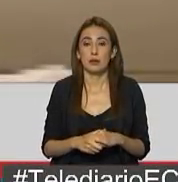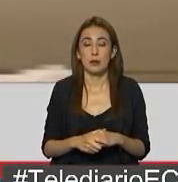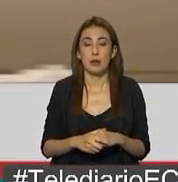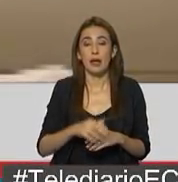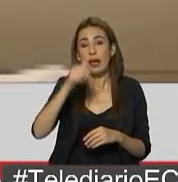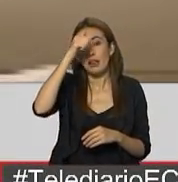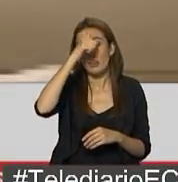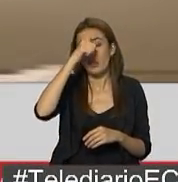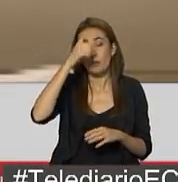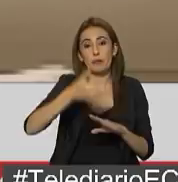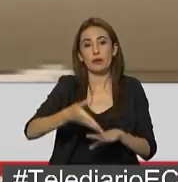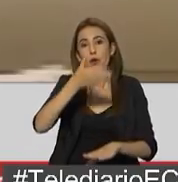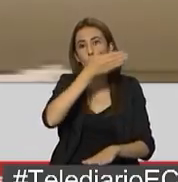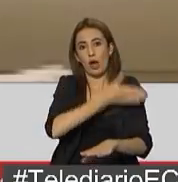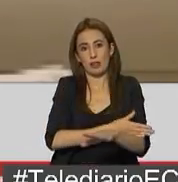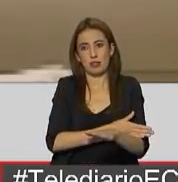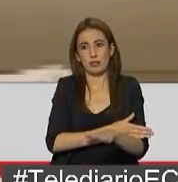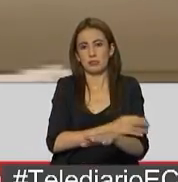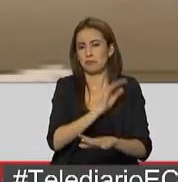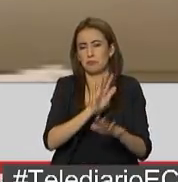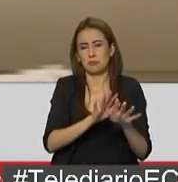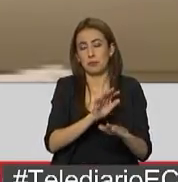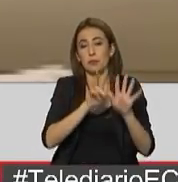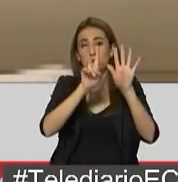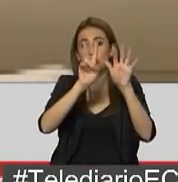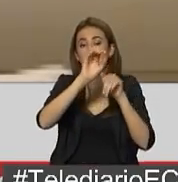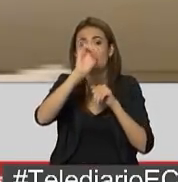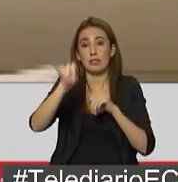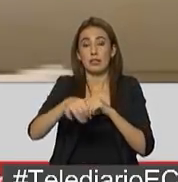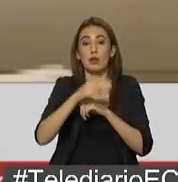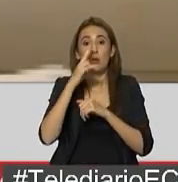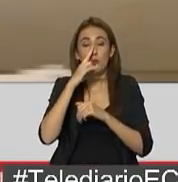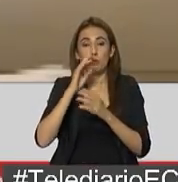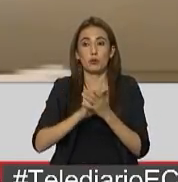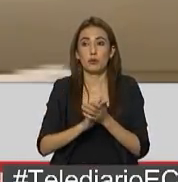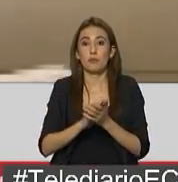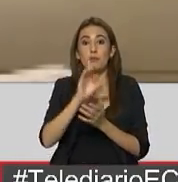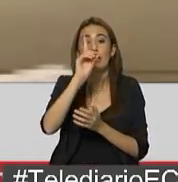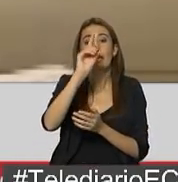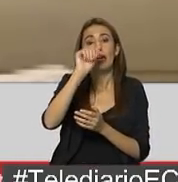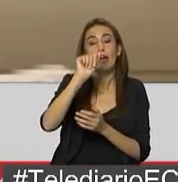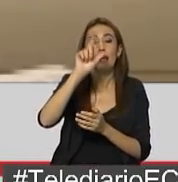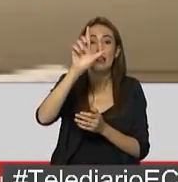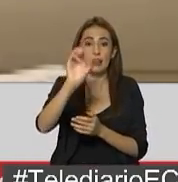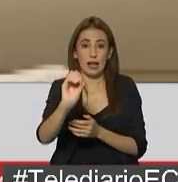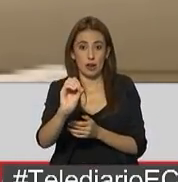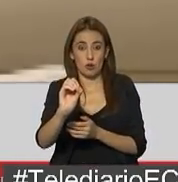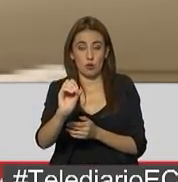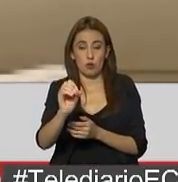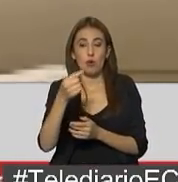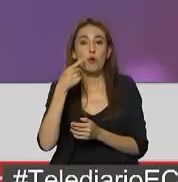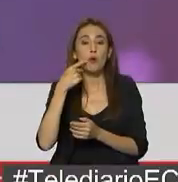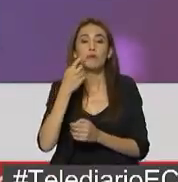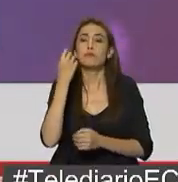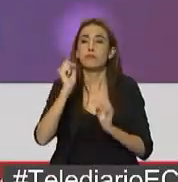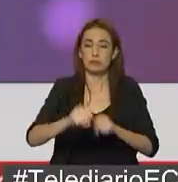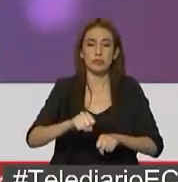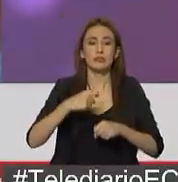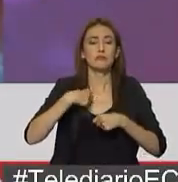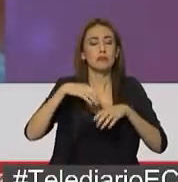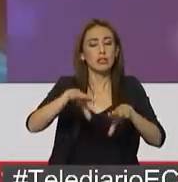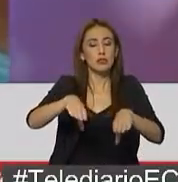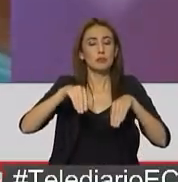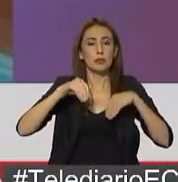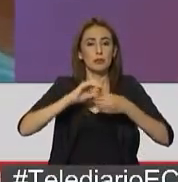domingo de la semana anterior, esto es el 7 de junio, el ex candidato presidencial Abdalá Bucaram Puley reconocía su amistad con